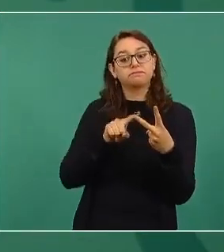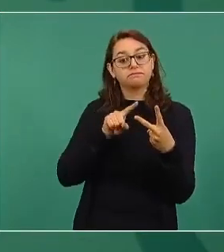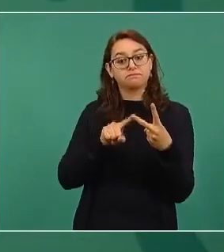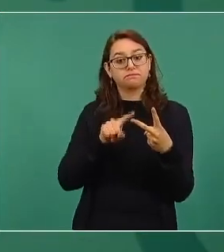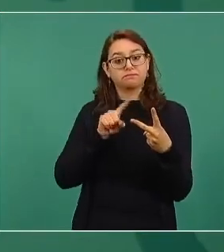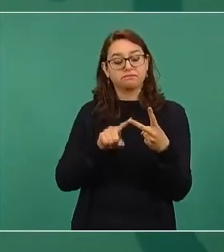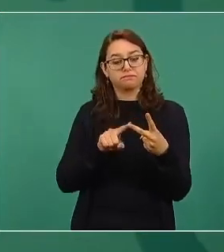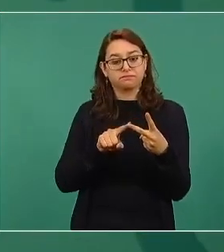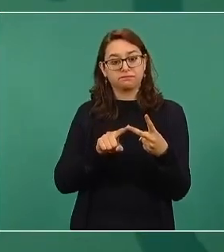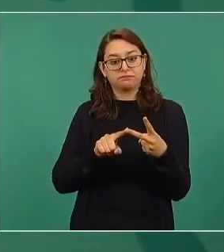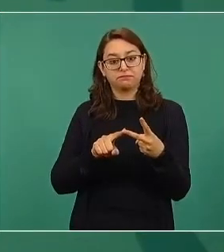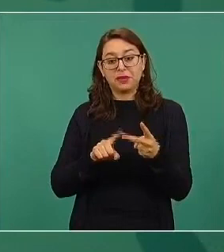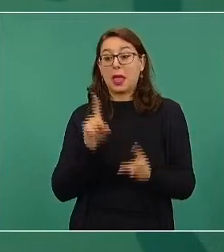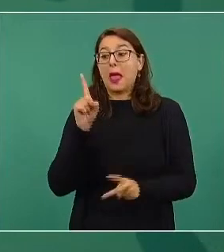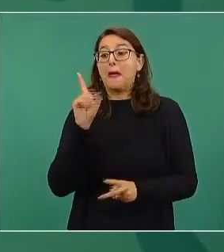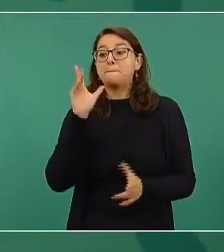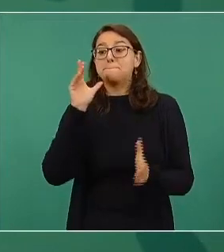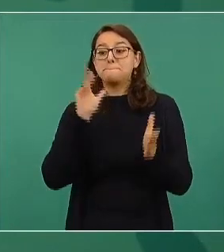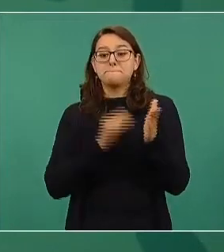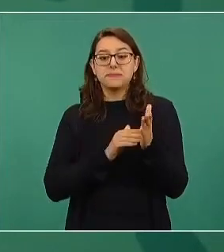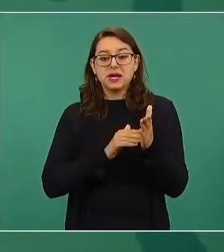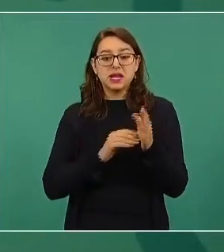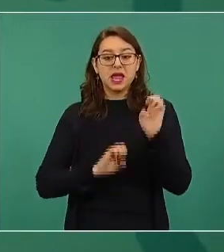de las 1,000 empresas